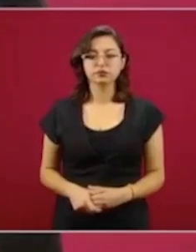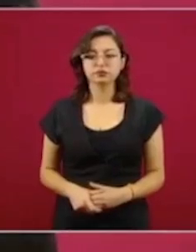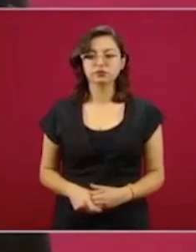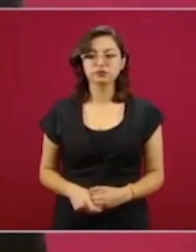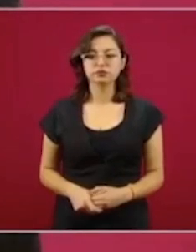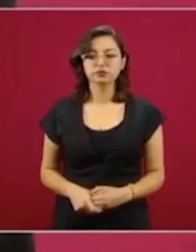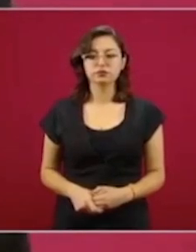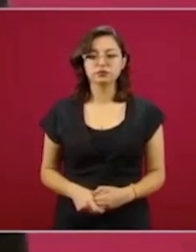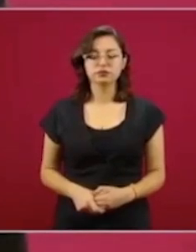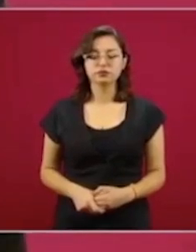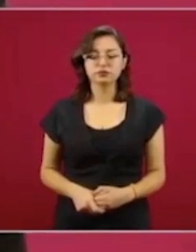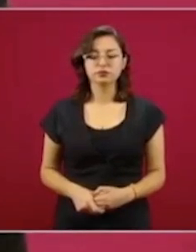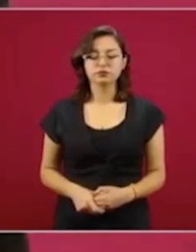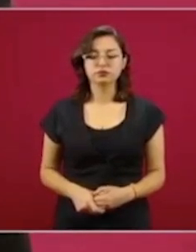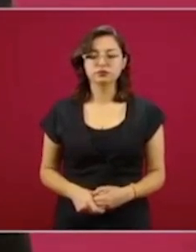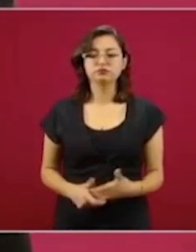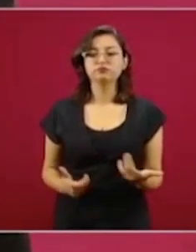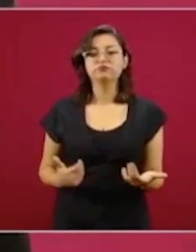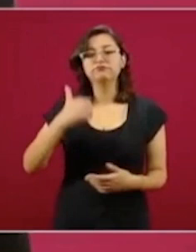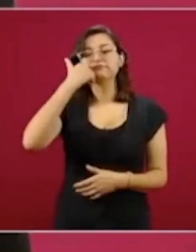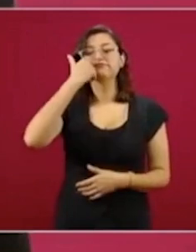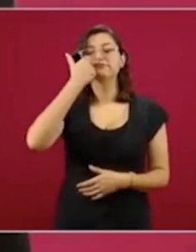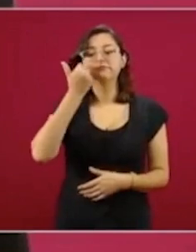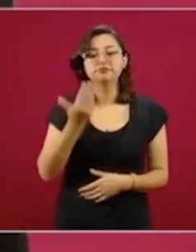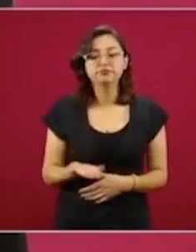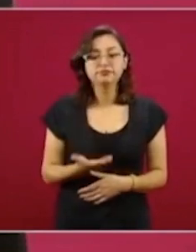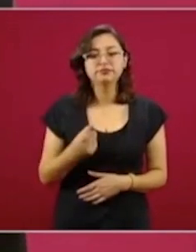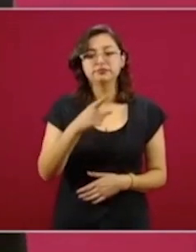es que nos ayuden